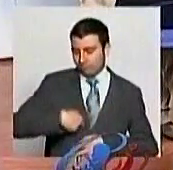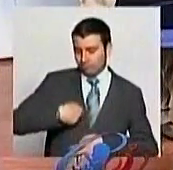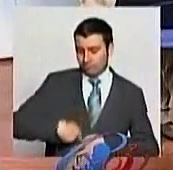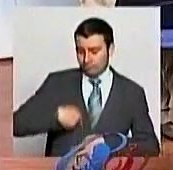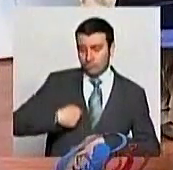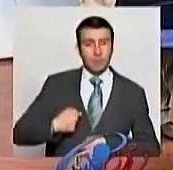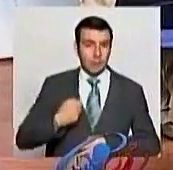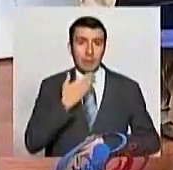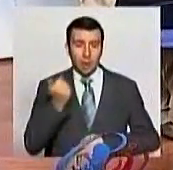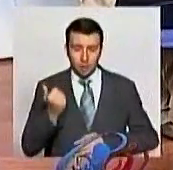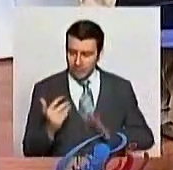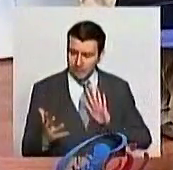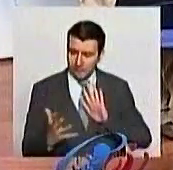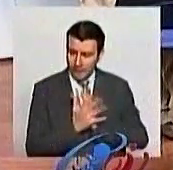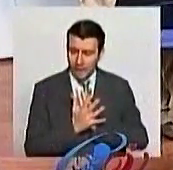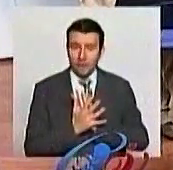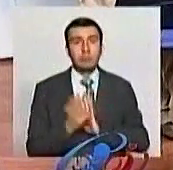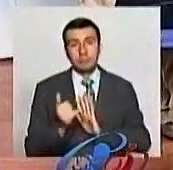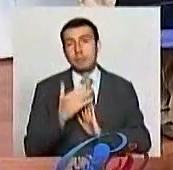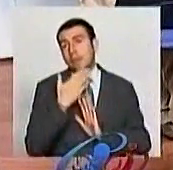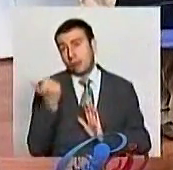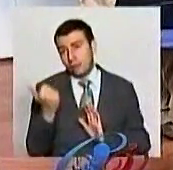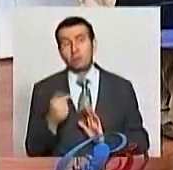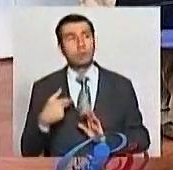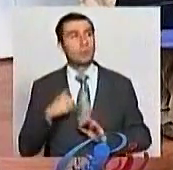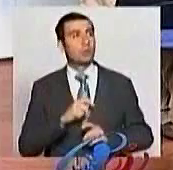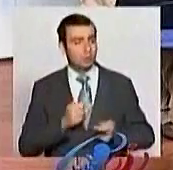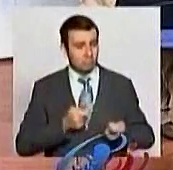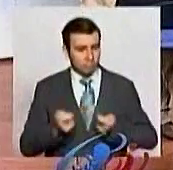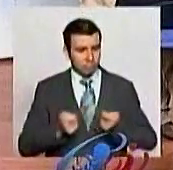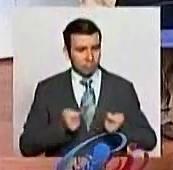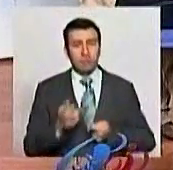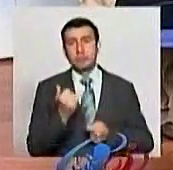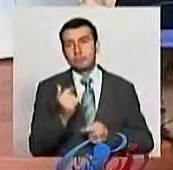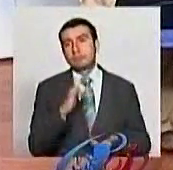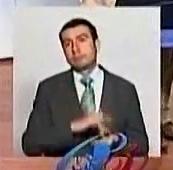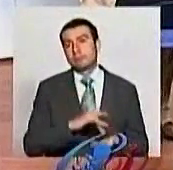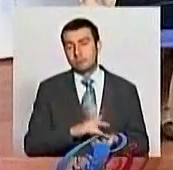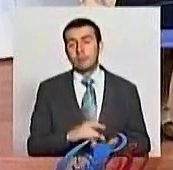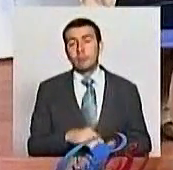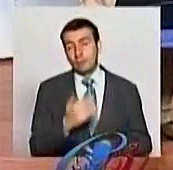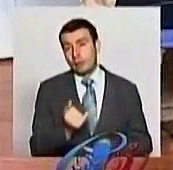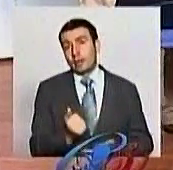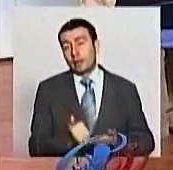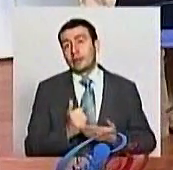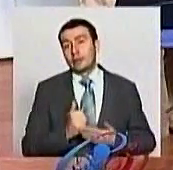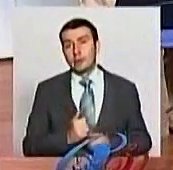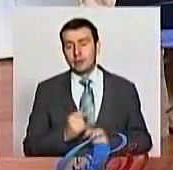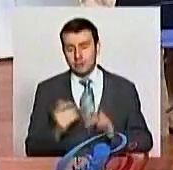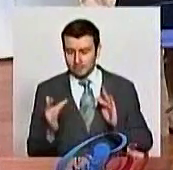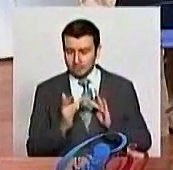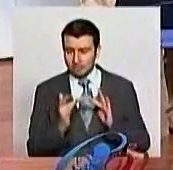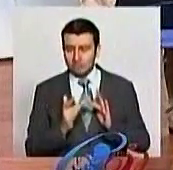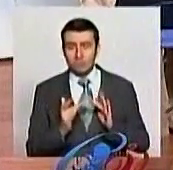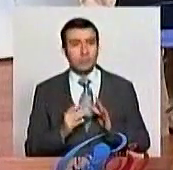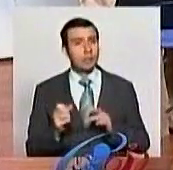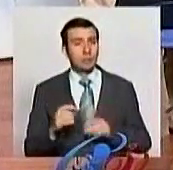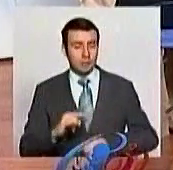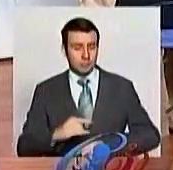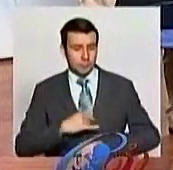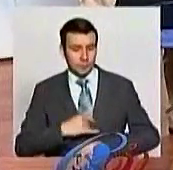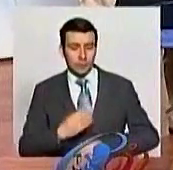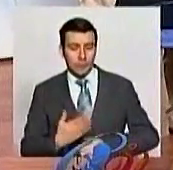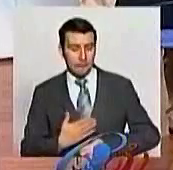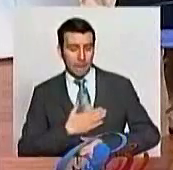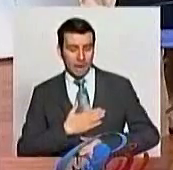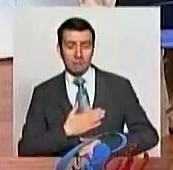la conducción, porque nosotros vamos a utilizar este tipo de electrodos que tienen como un sticker. Esto